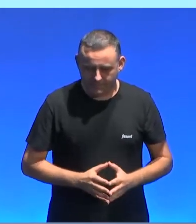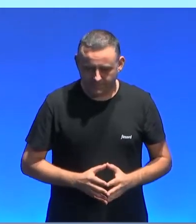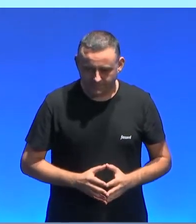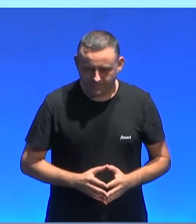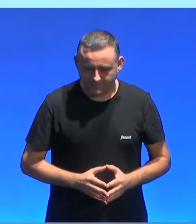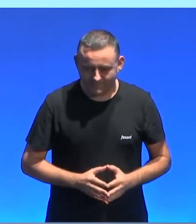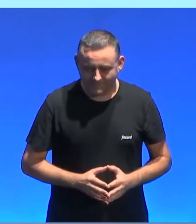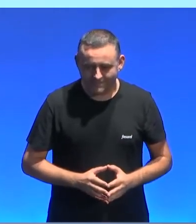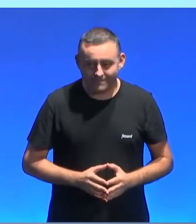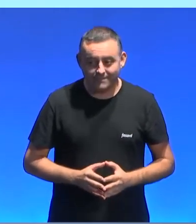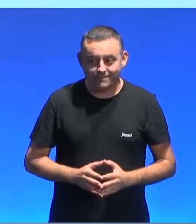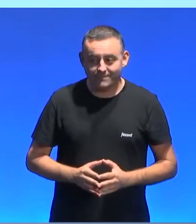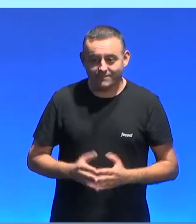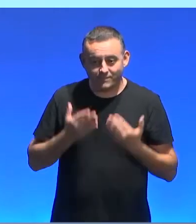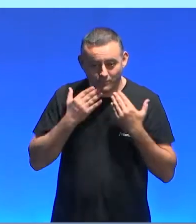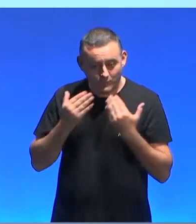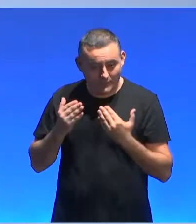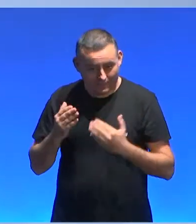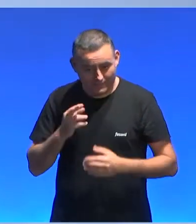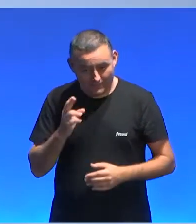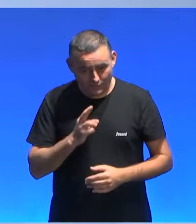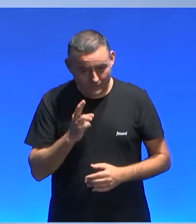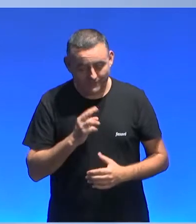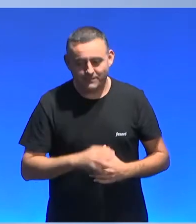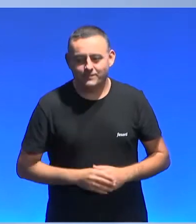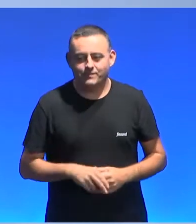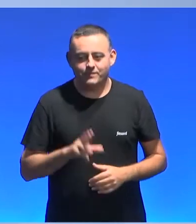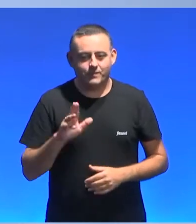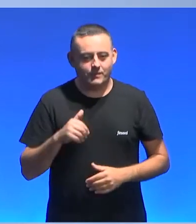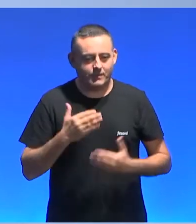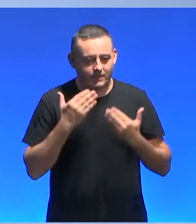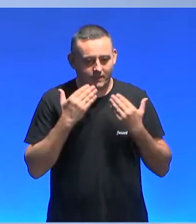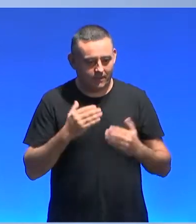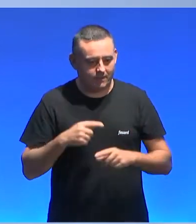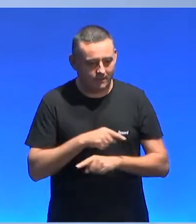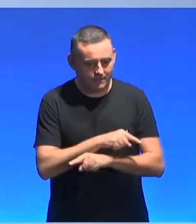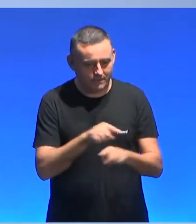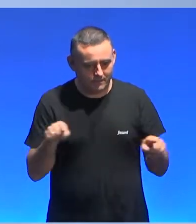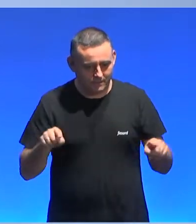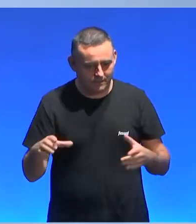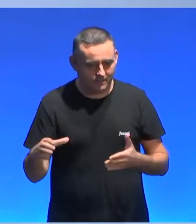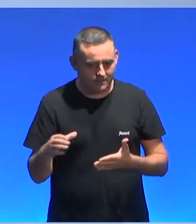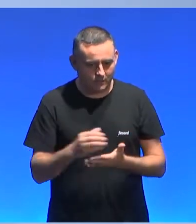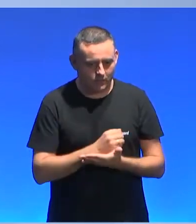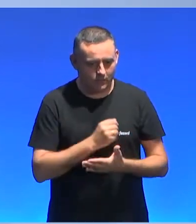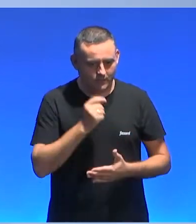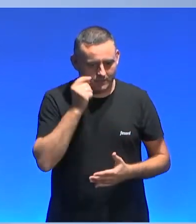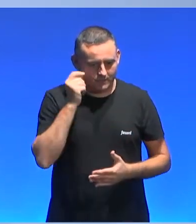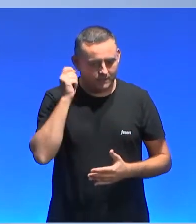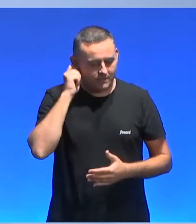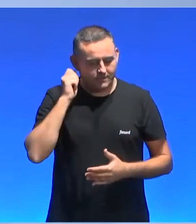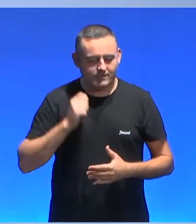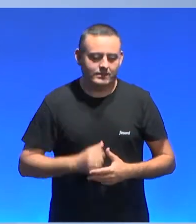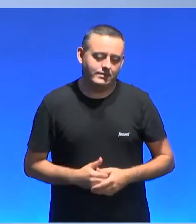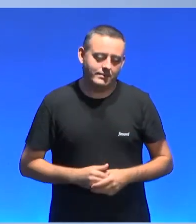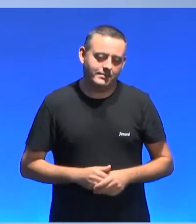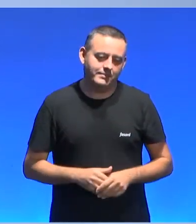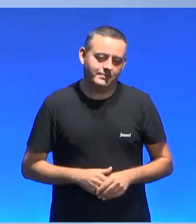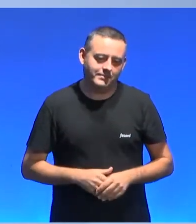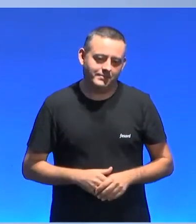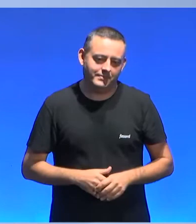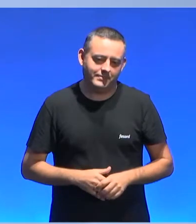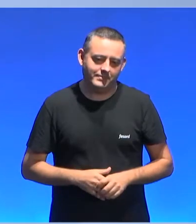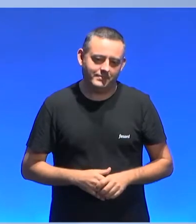Muchas gracias, Rosa. Muchas gracias a todos vosotros y vosotras. No tengo